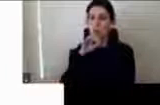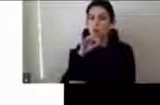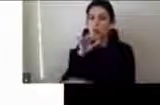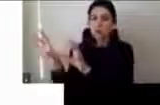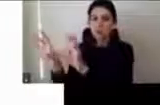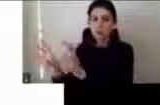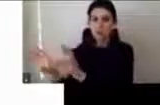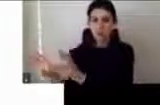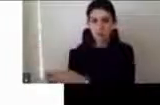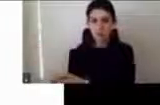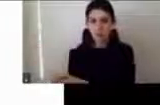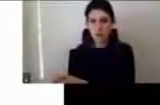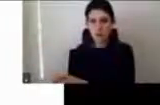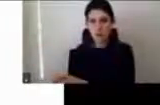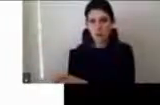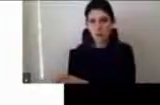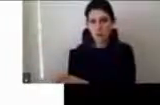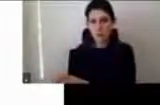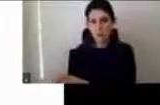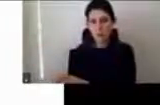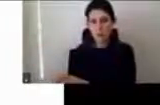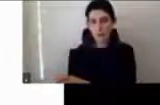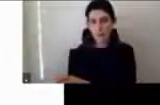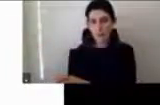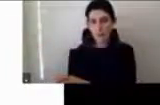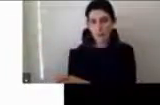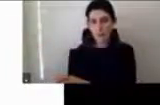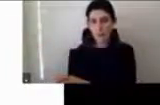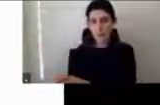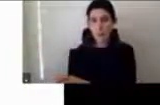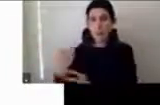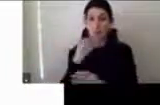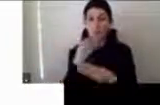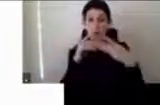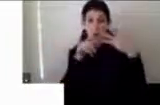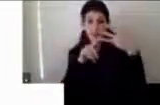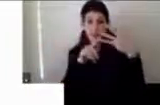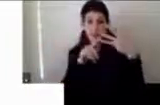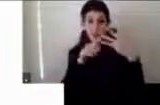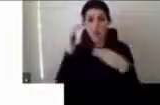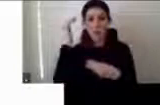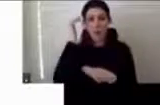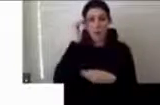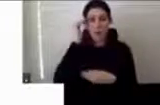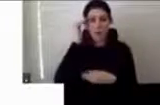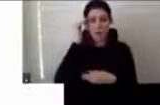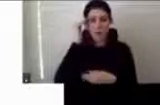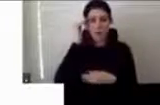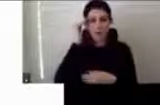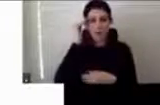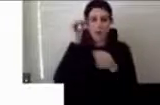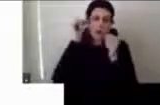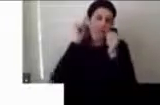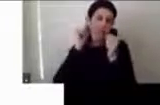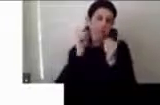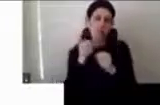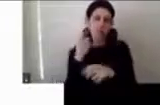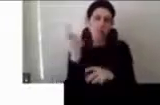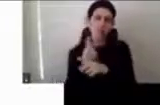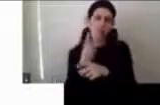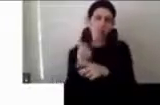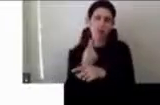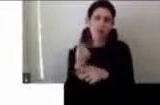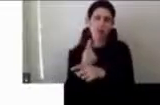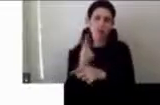manipulación. Bueno, tenemos también el tercer clave, que es la memoria, de la cual podríamos hablar mucho, ¿no es cierto?,